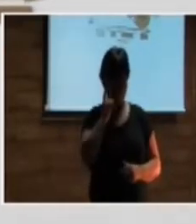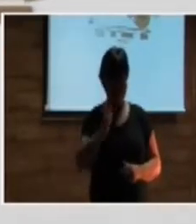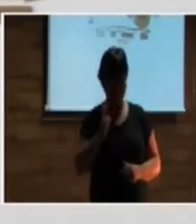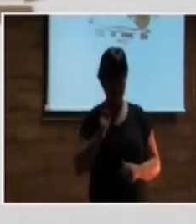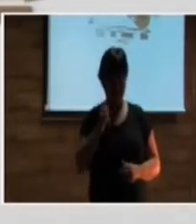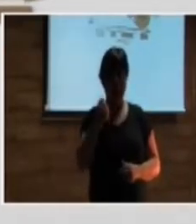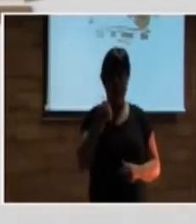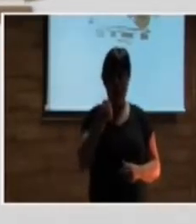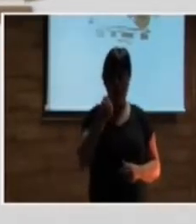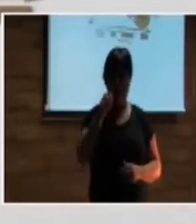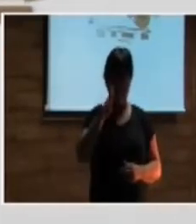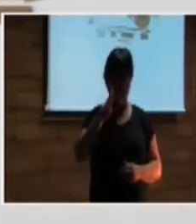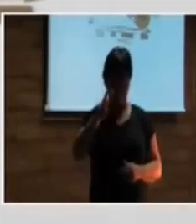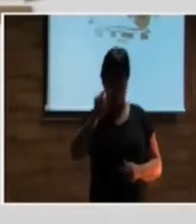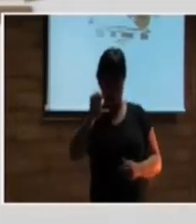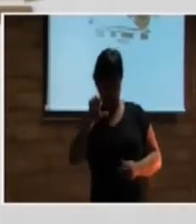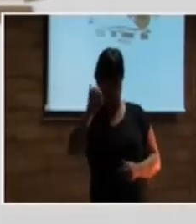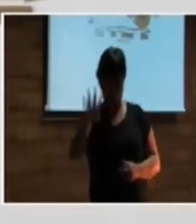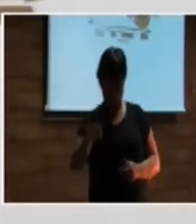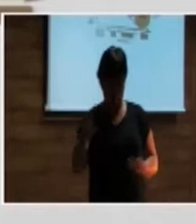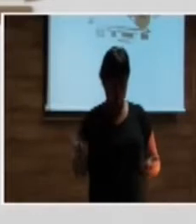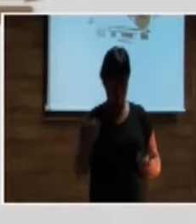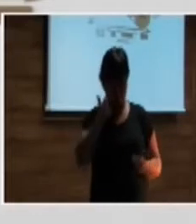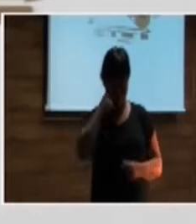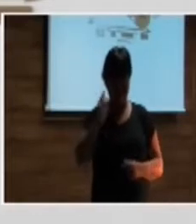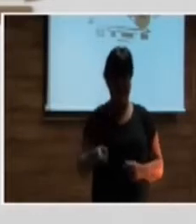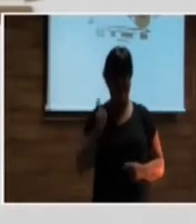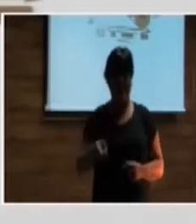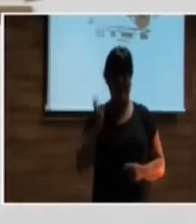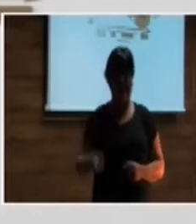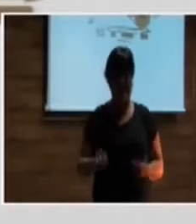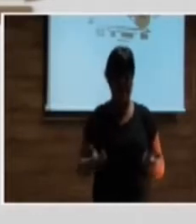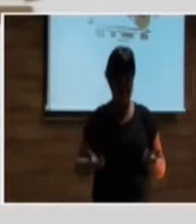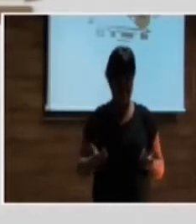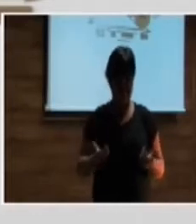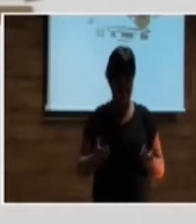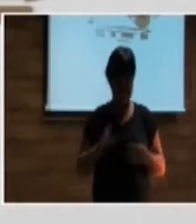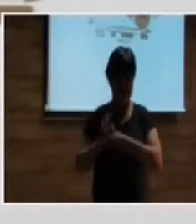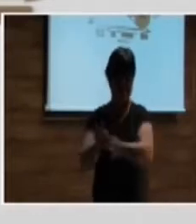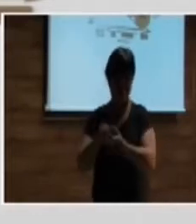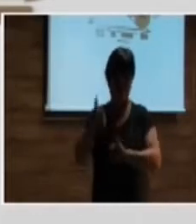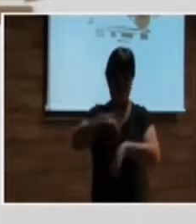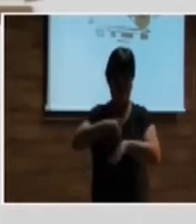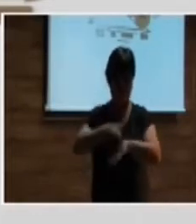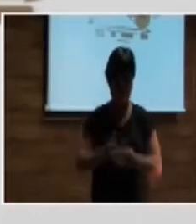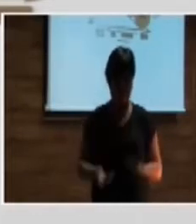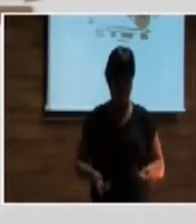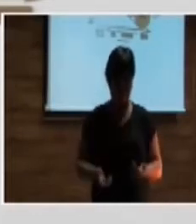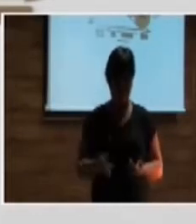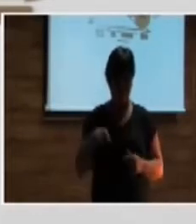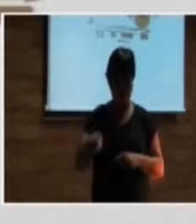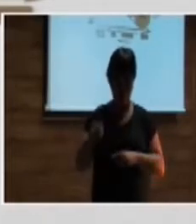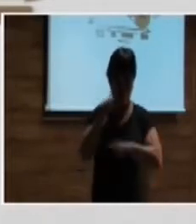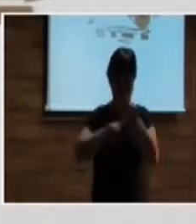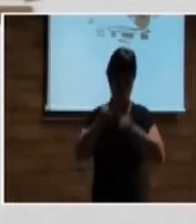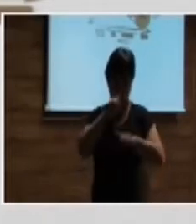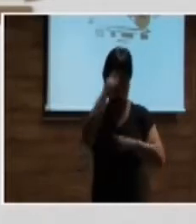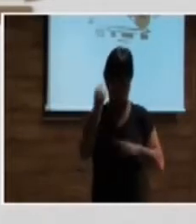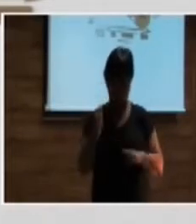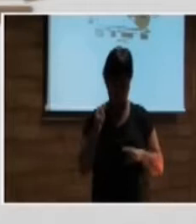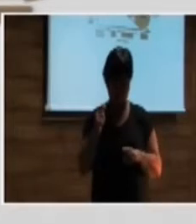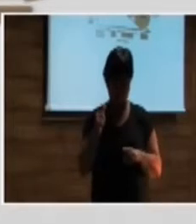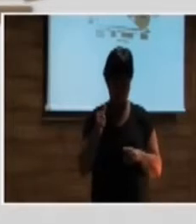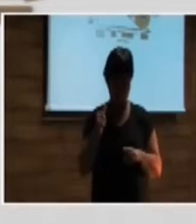El APOE4 es un gen muy común, con mucha penetrancia para la enfermedad. Y ahí está el problema. Y ahí está el Alzheimer. Es un